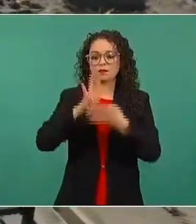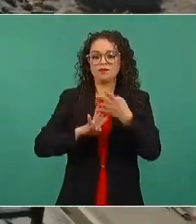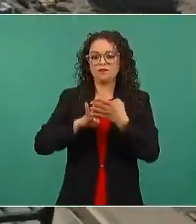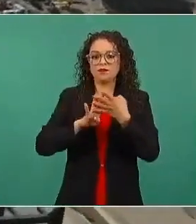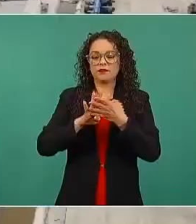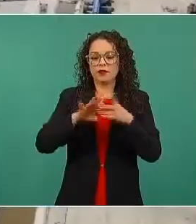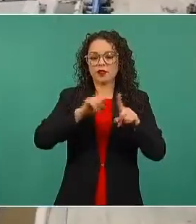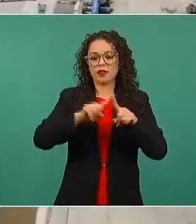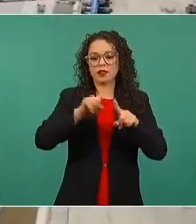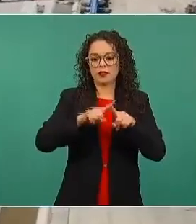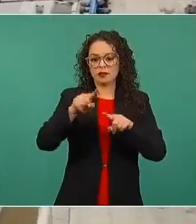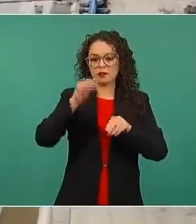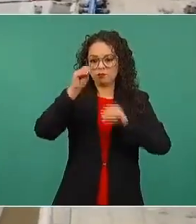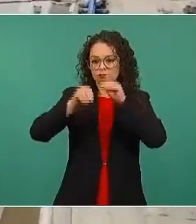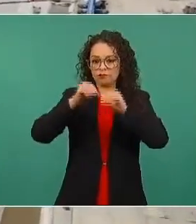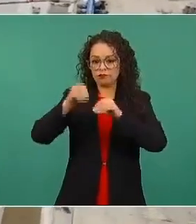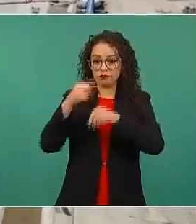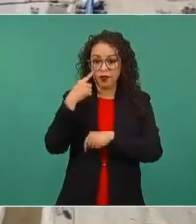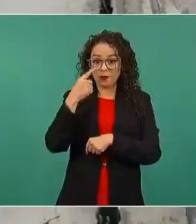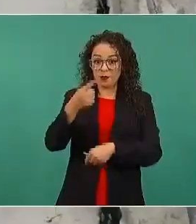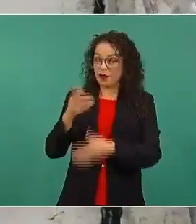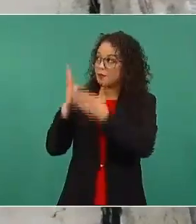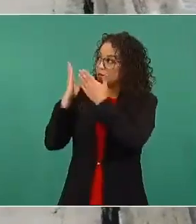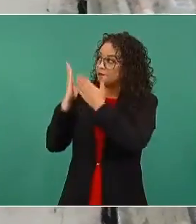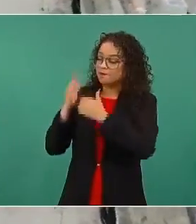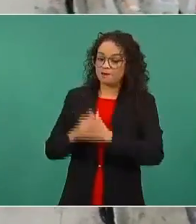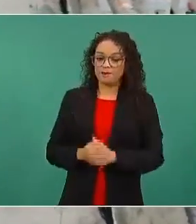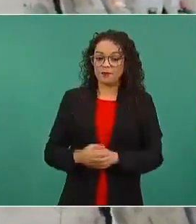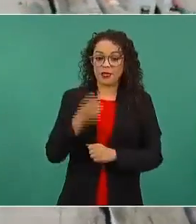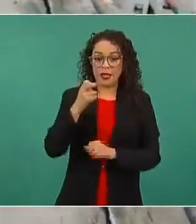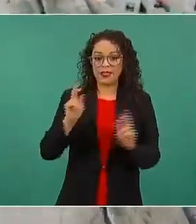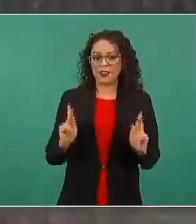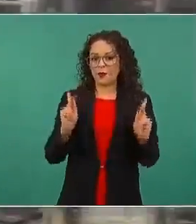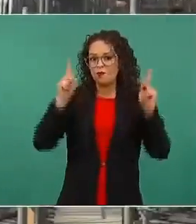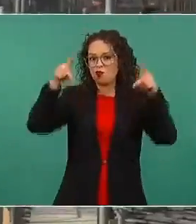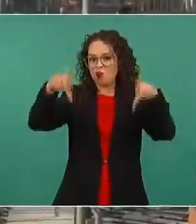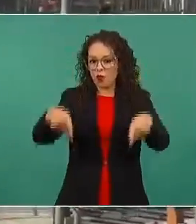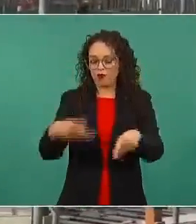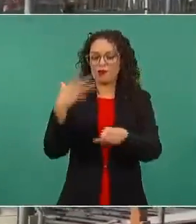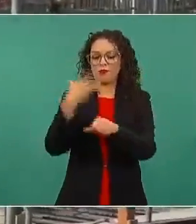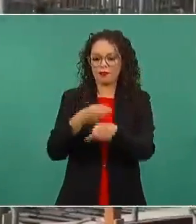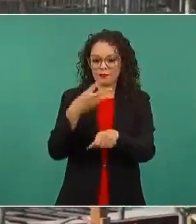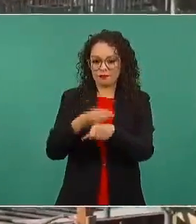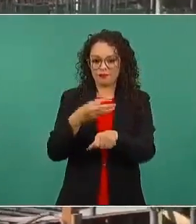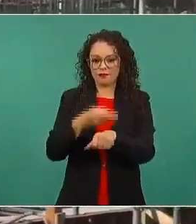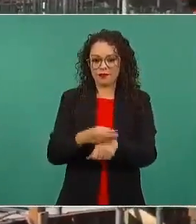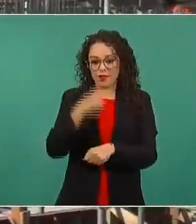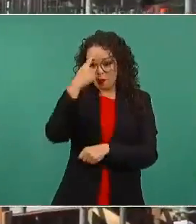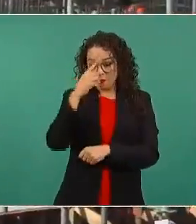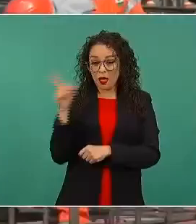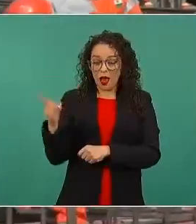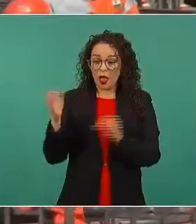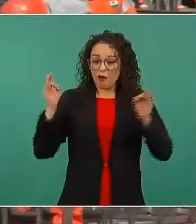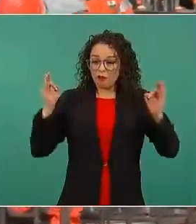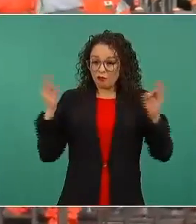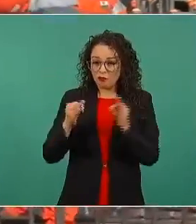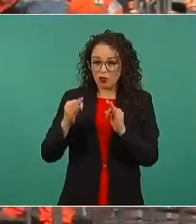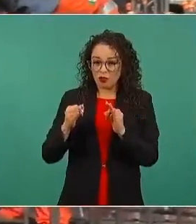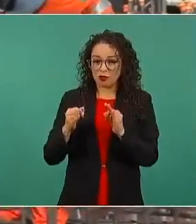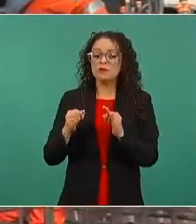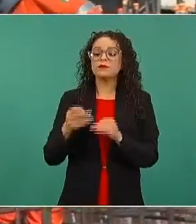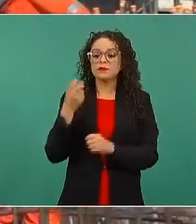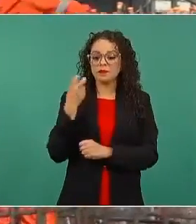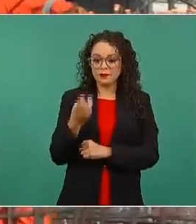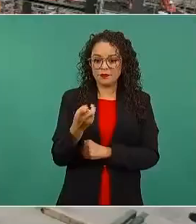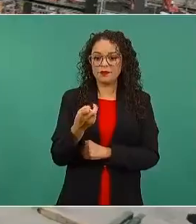los distintos racks de integración y se prepara el sitio de cruce de puentes de racks. En el área de cogeneración, se avanza en la cimentación